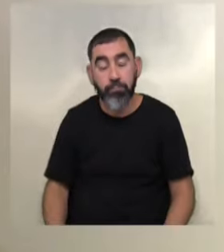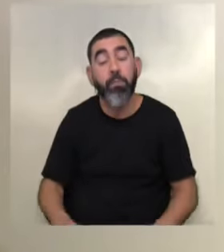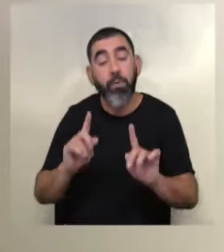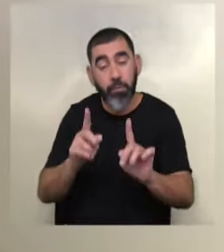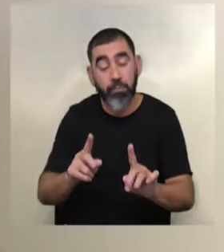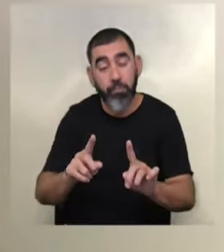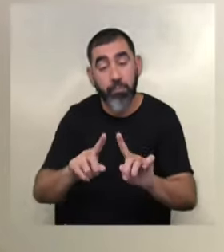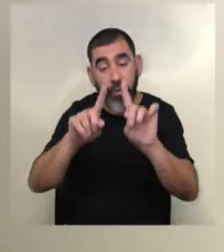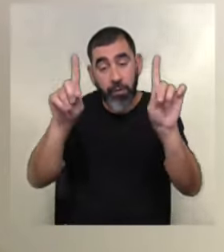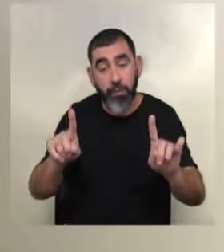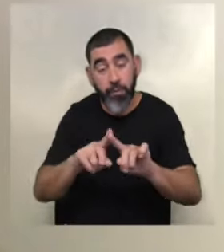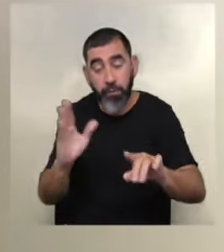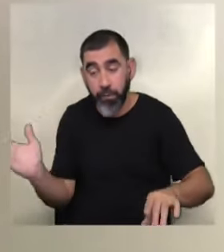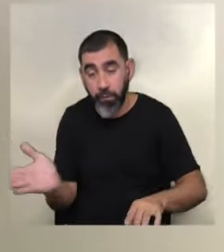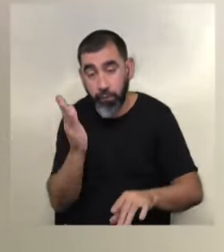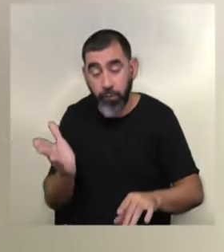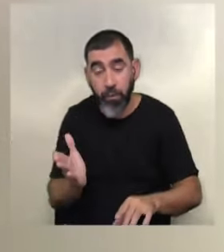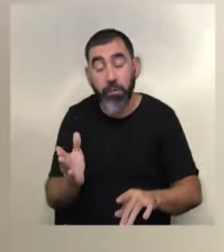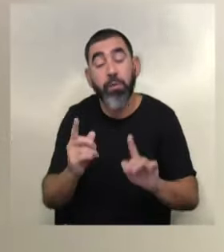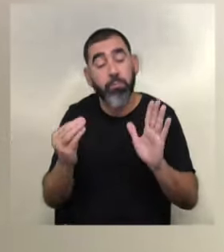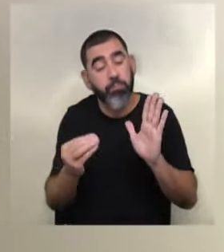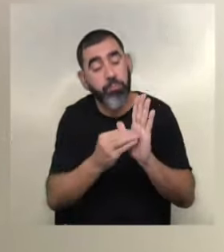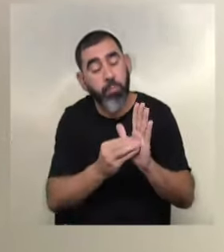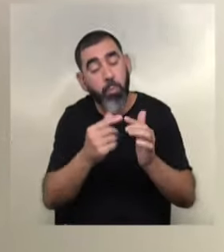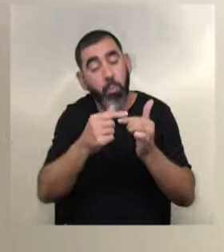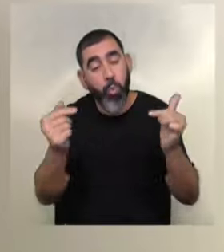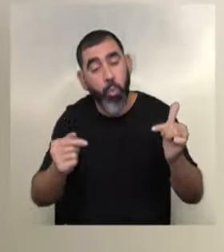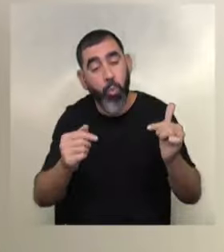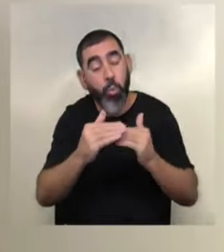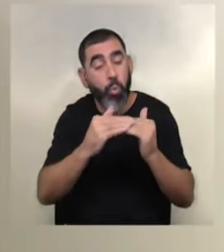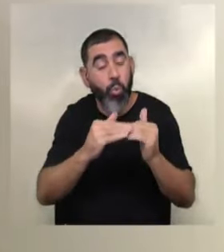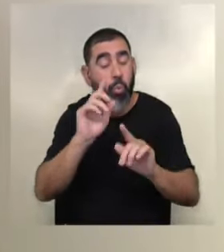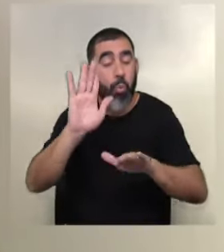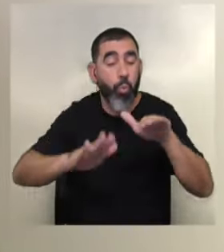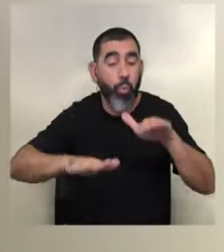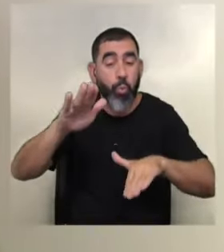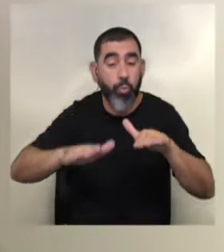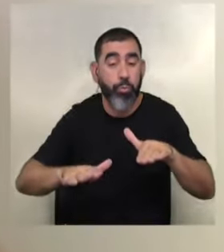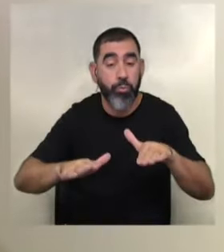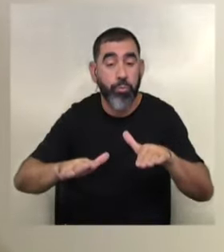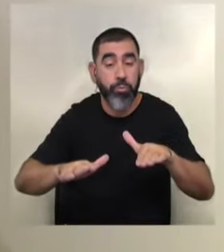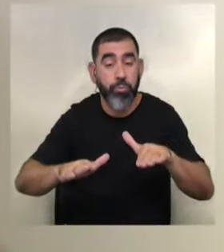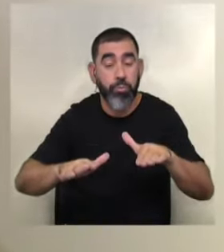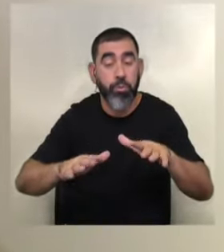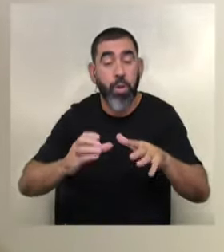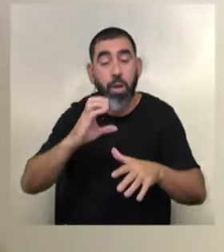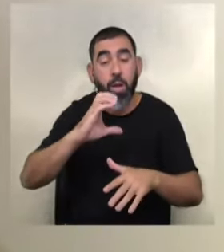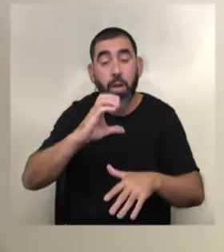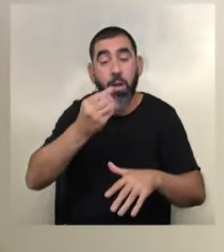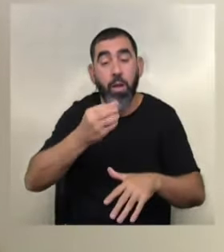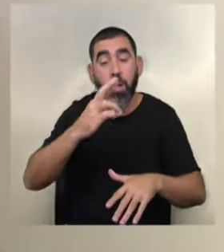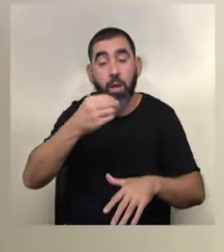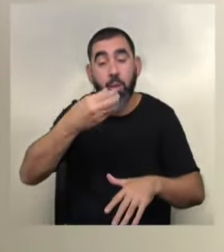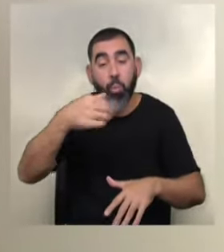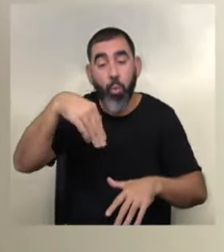certificar producciones, para tipificar productos en base a su huella de carbono, pero también